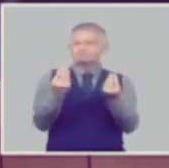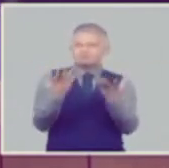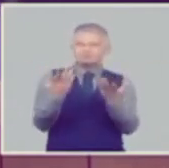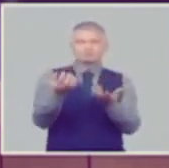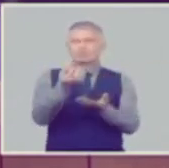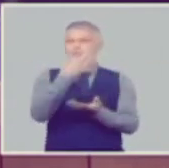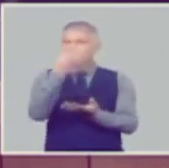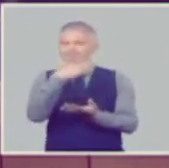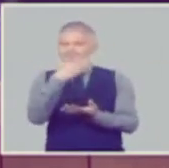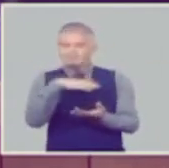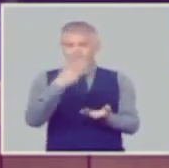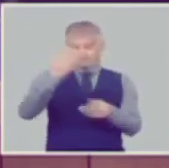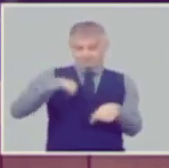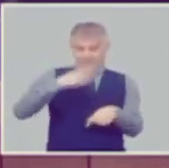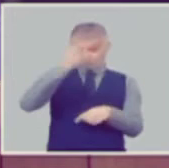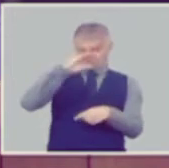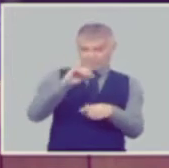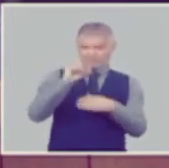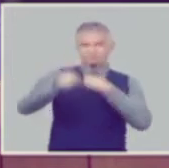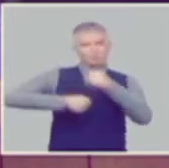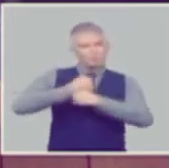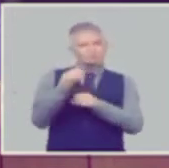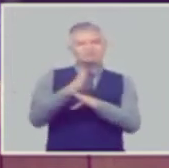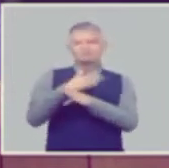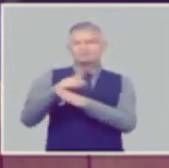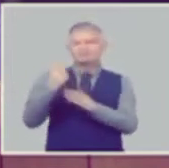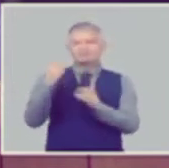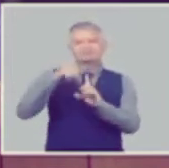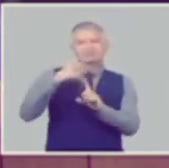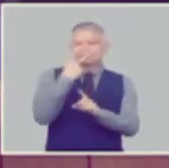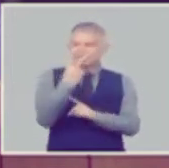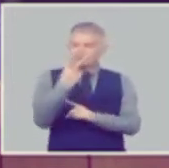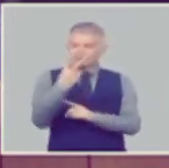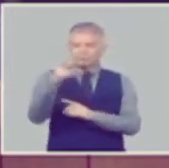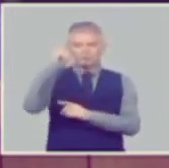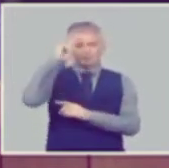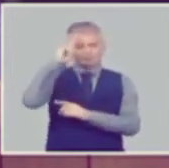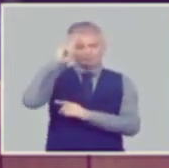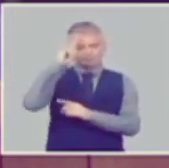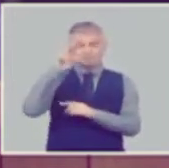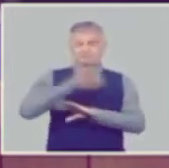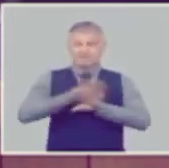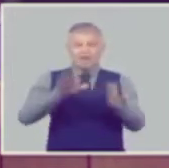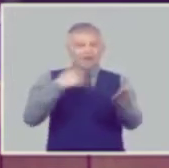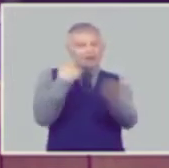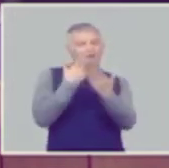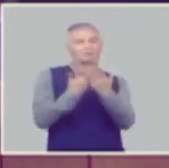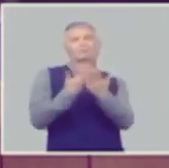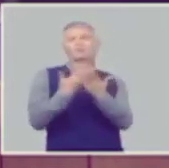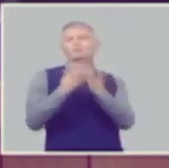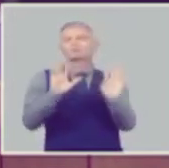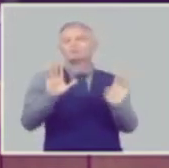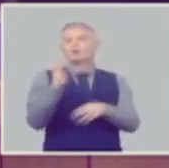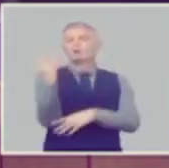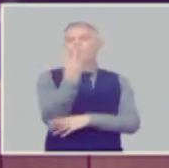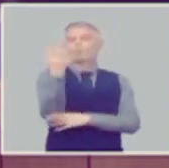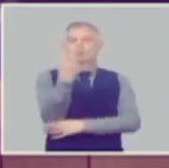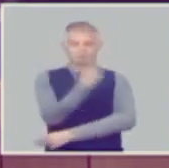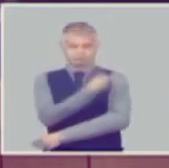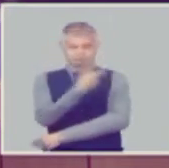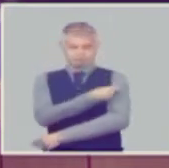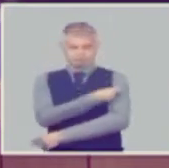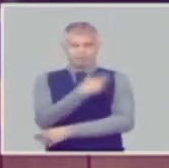en los tratamientos, mientras se ensayan 4 candidatos vacunales y ya se lograron prototipos de 3 modelos de ventiladores